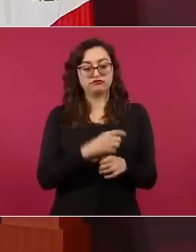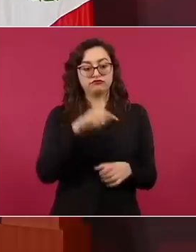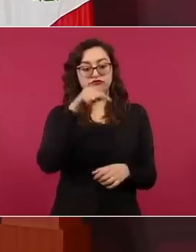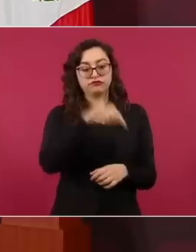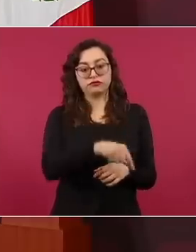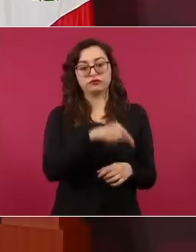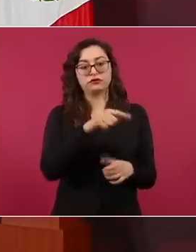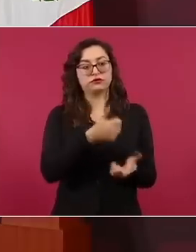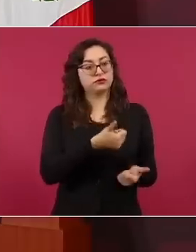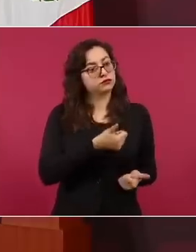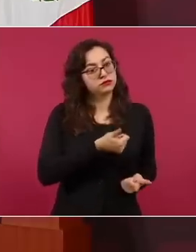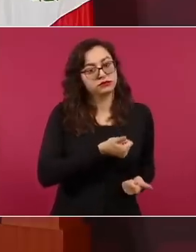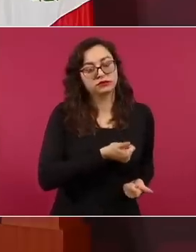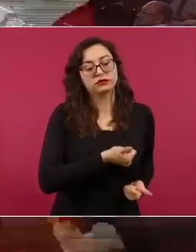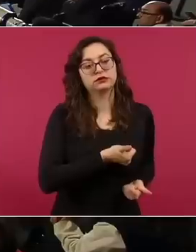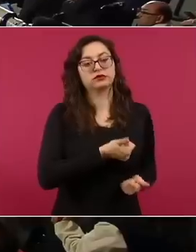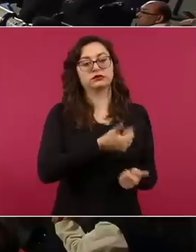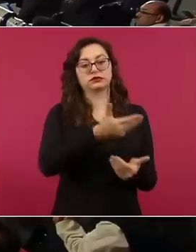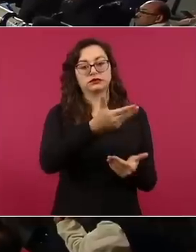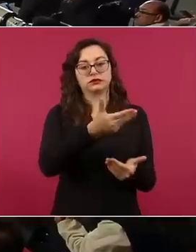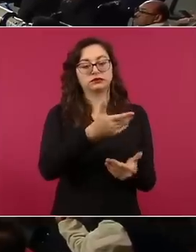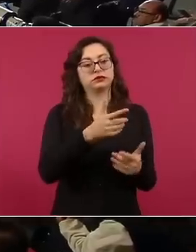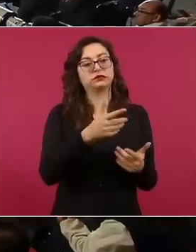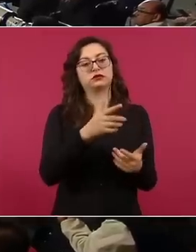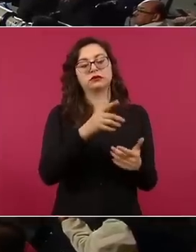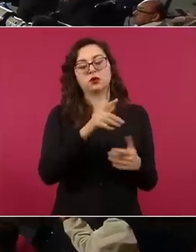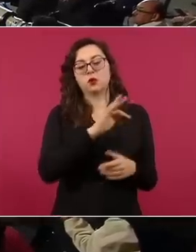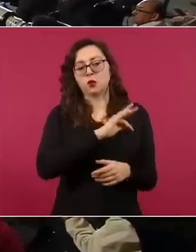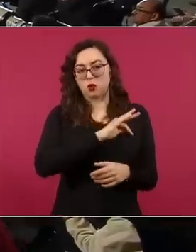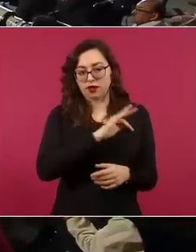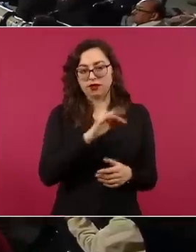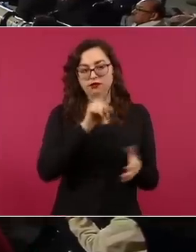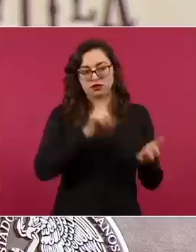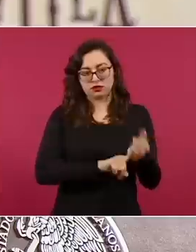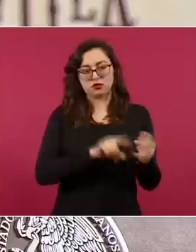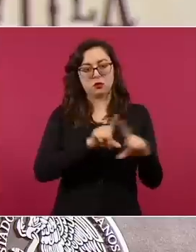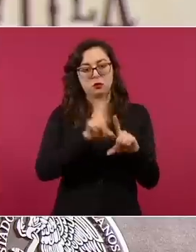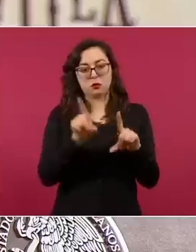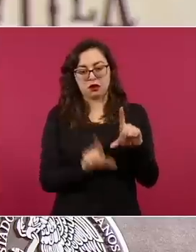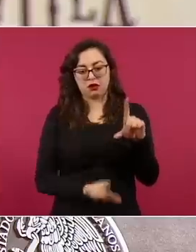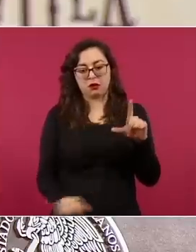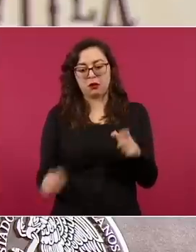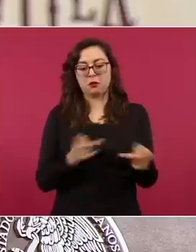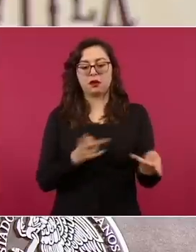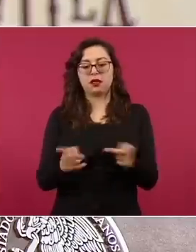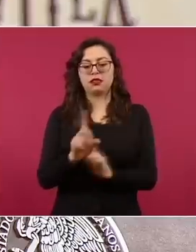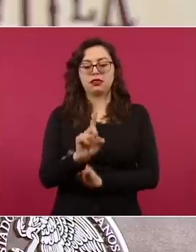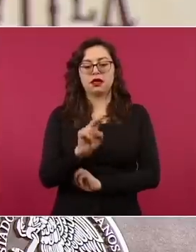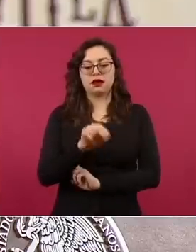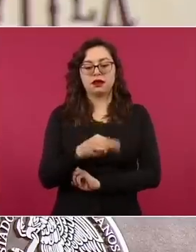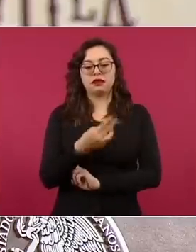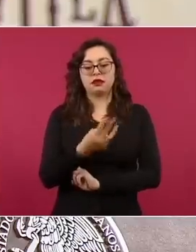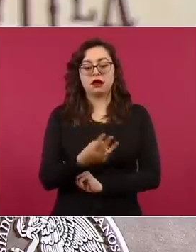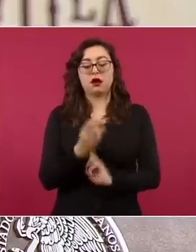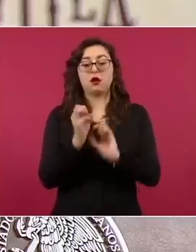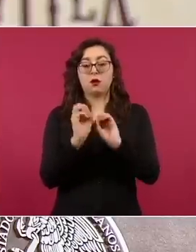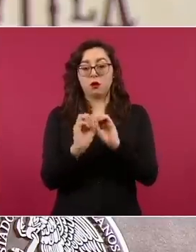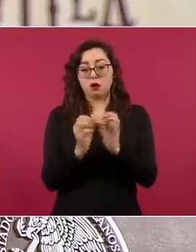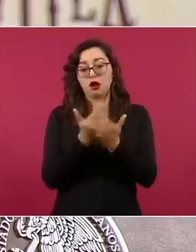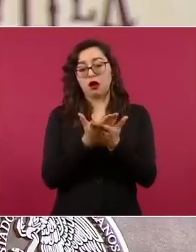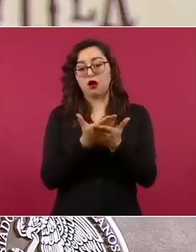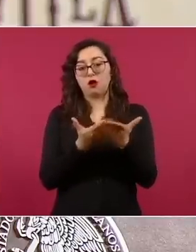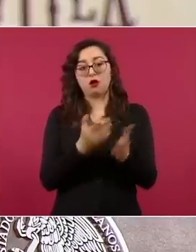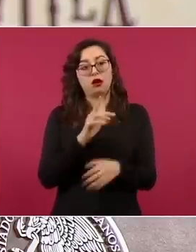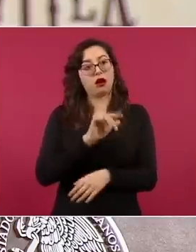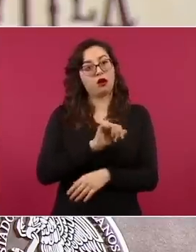hacia cualquier parte del territorio nacional o, en este caso, llevar la ayuda humanitaria